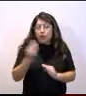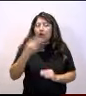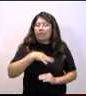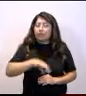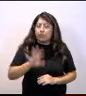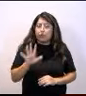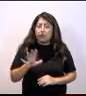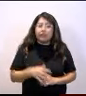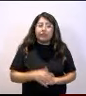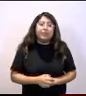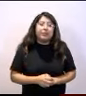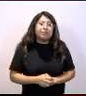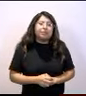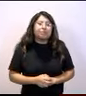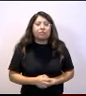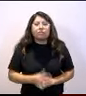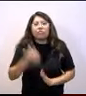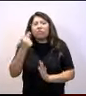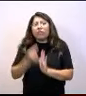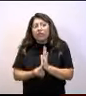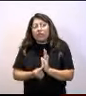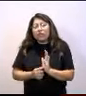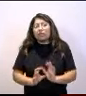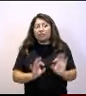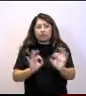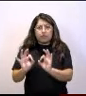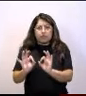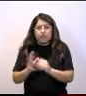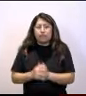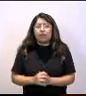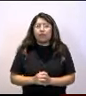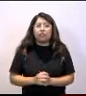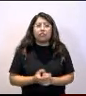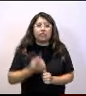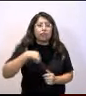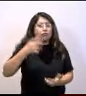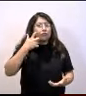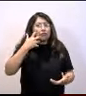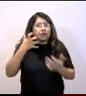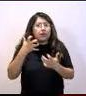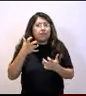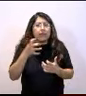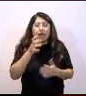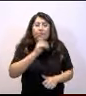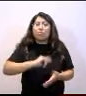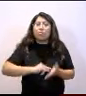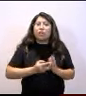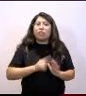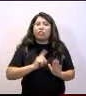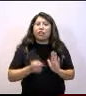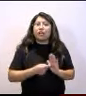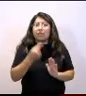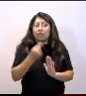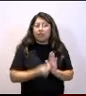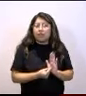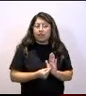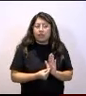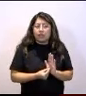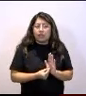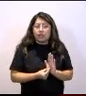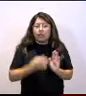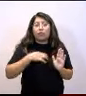Entrando en los aspectos más concretos que nos han llamado la atención del proyecto de ley de medidas, seguramente